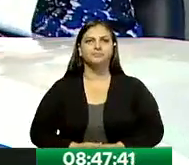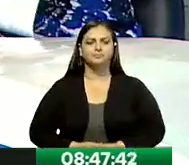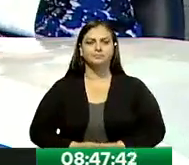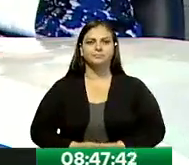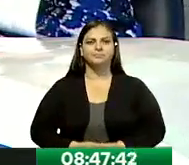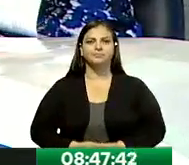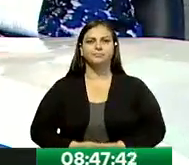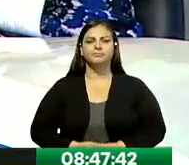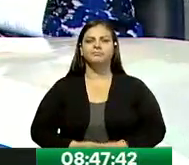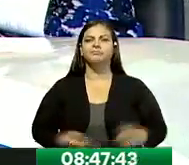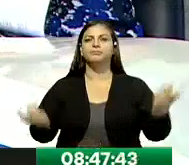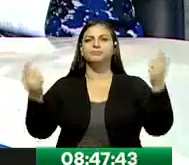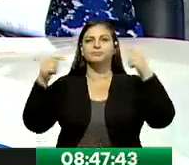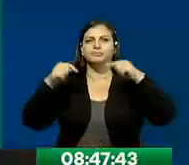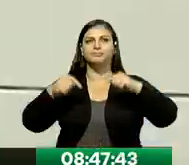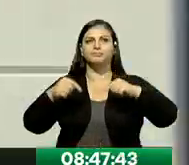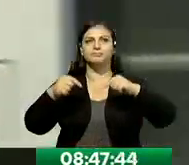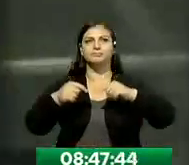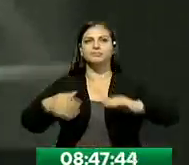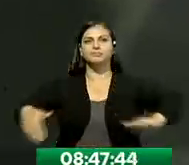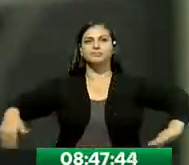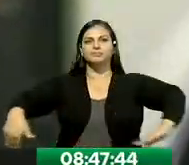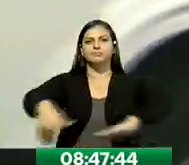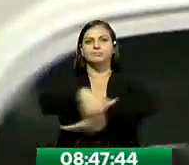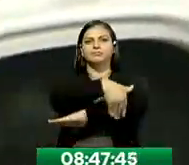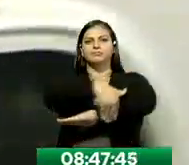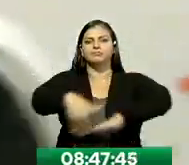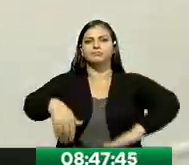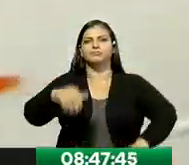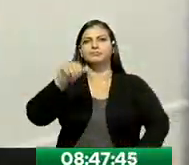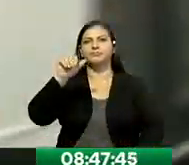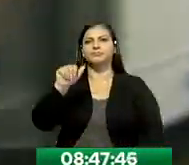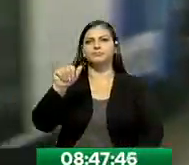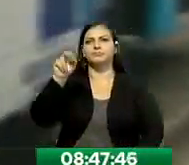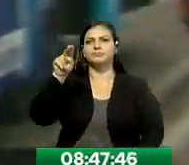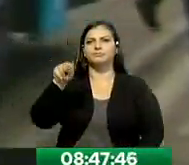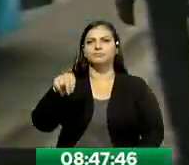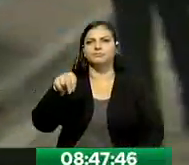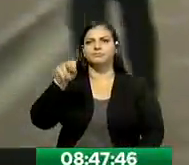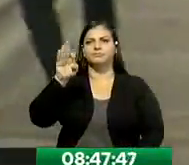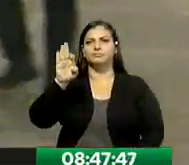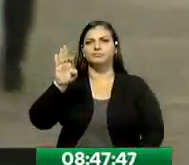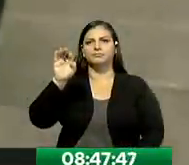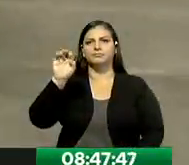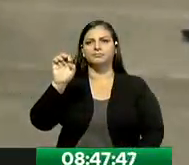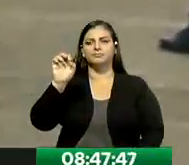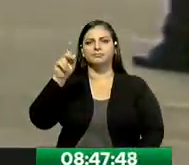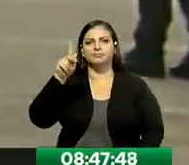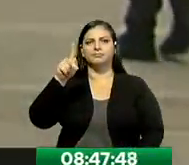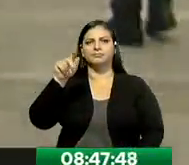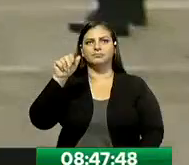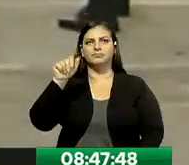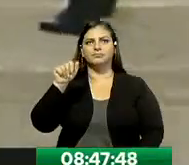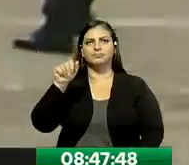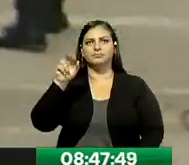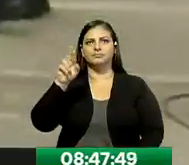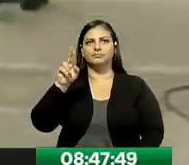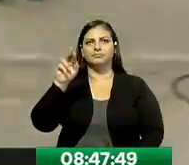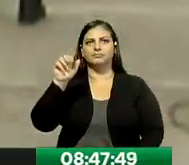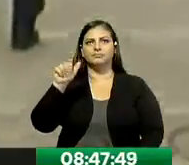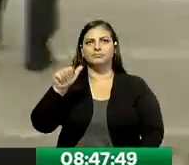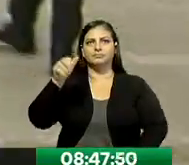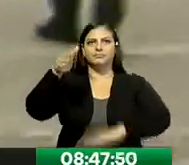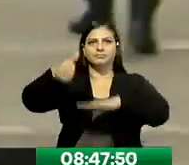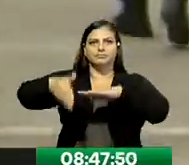estamos ya participando, continuamos con la participación en este operativo policial y como podemos apreciar en estos instantes se ha detenido la